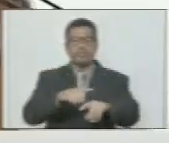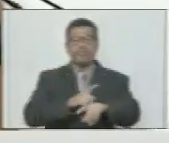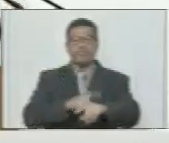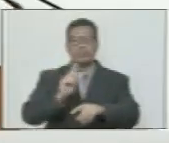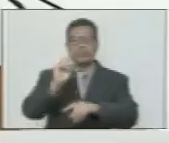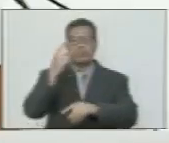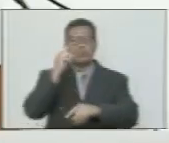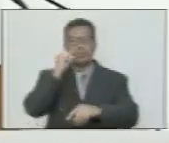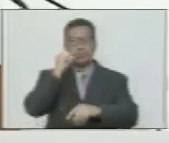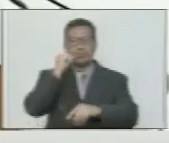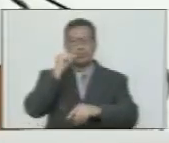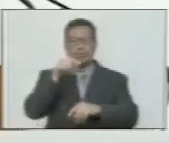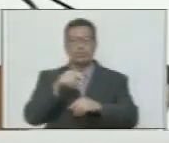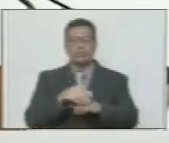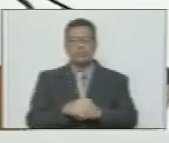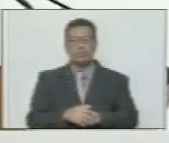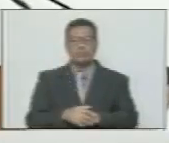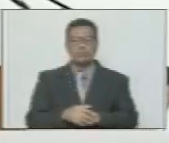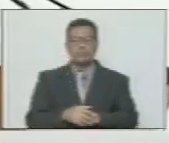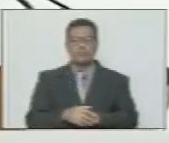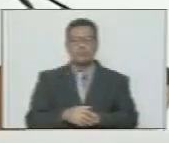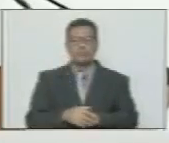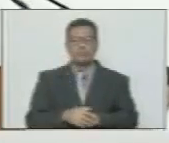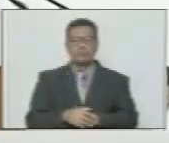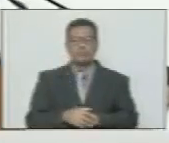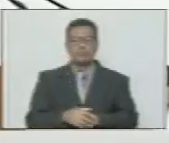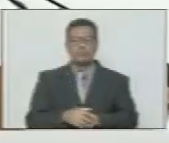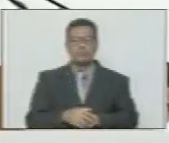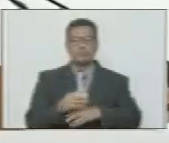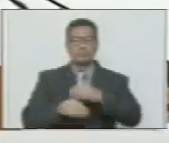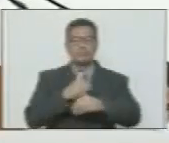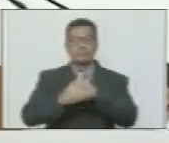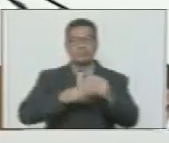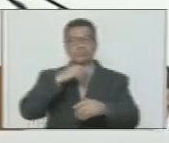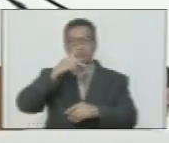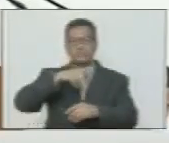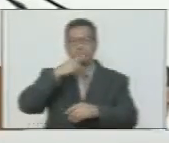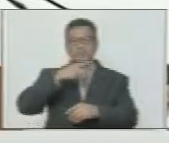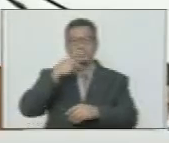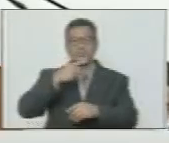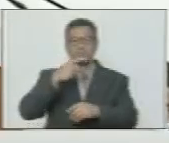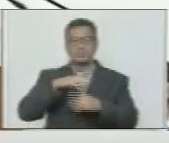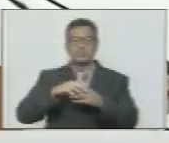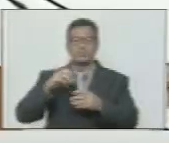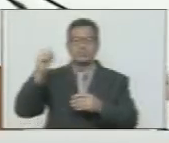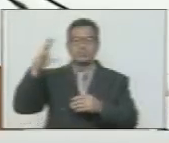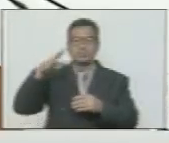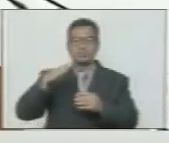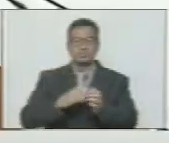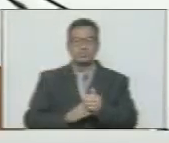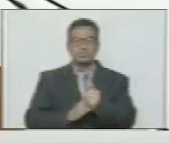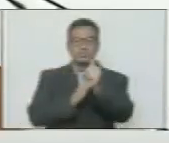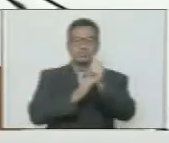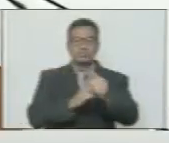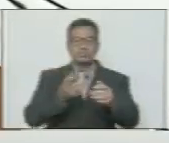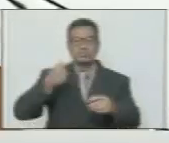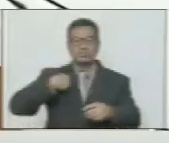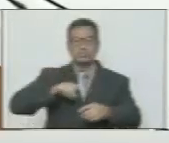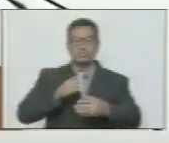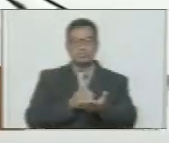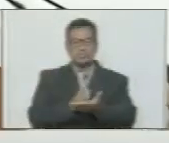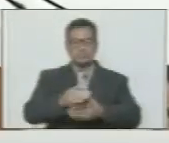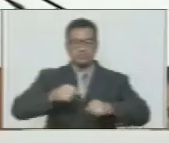acompañamiento de uno de los hombres que para el hecho político fue la luz, la guía